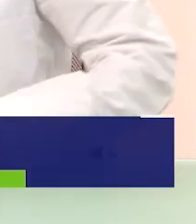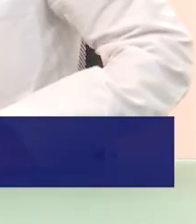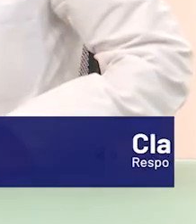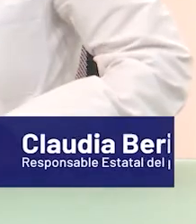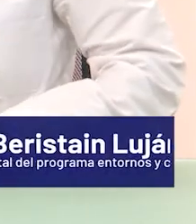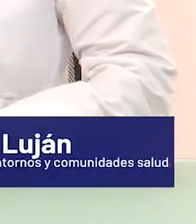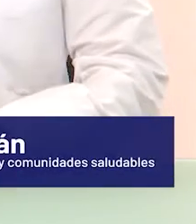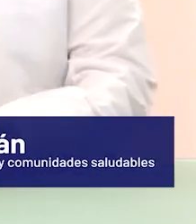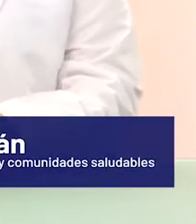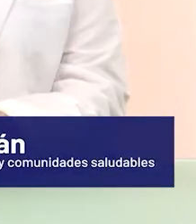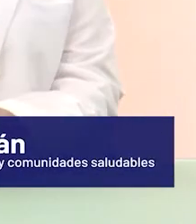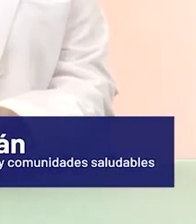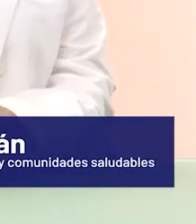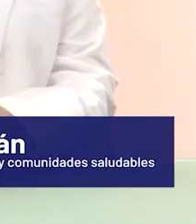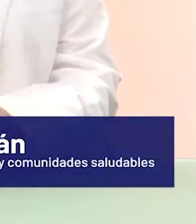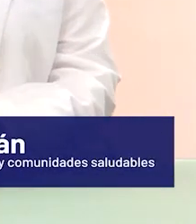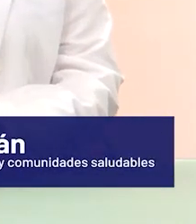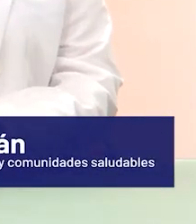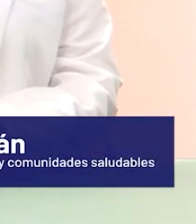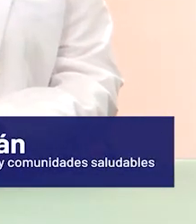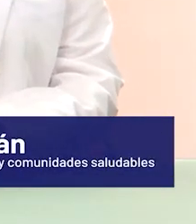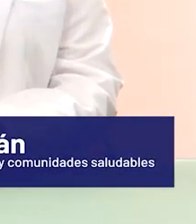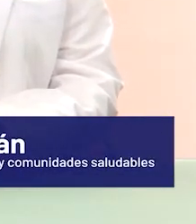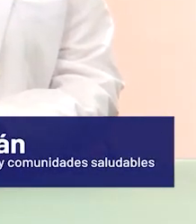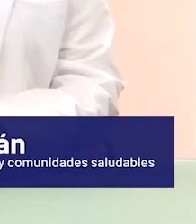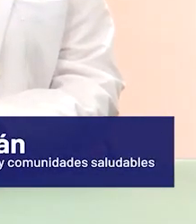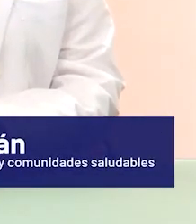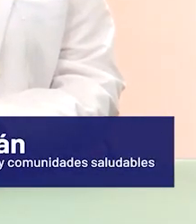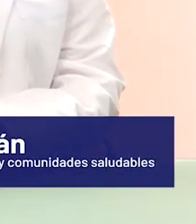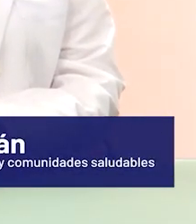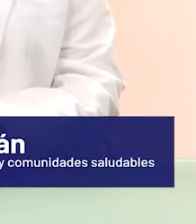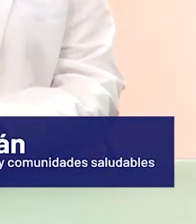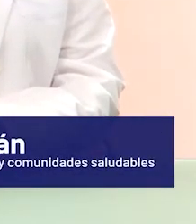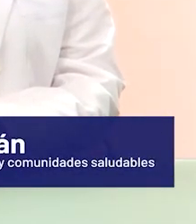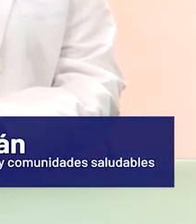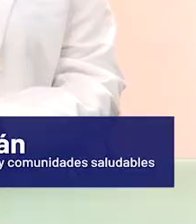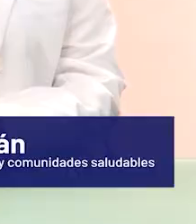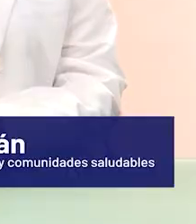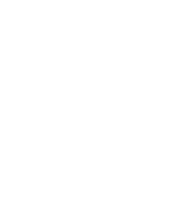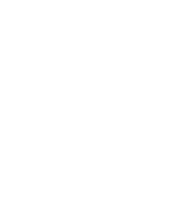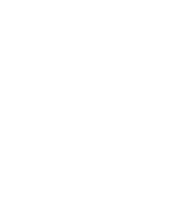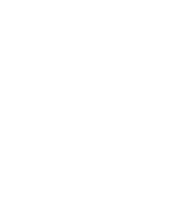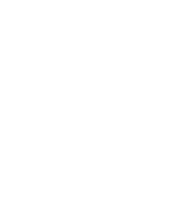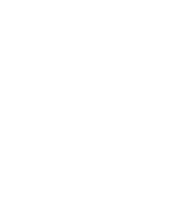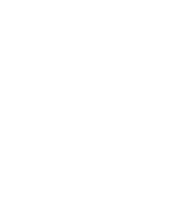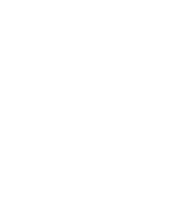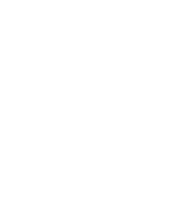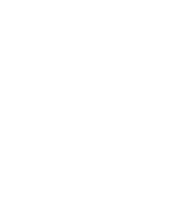reporte del día de hoy, doctora. Muchas gracias. Continuaremos informando todos los días por este mismo medio. Muchas gracias.